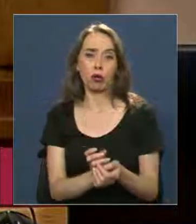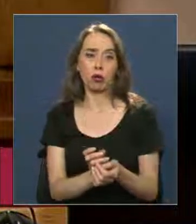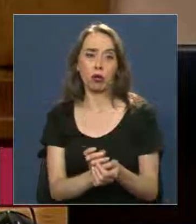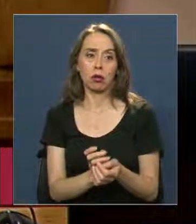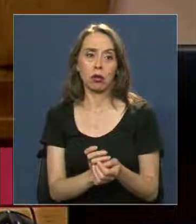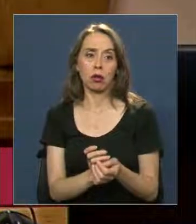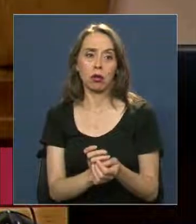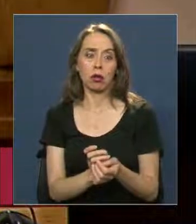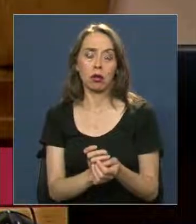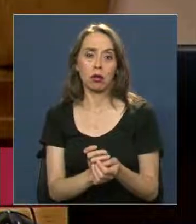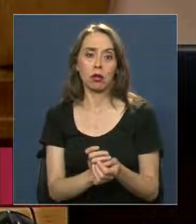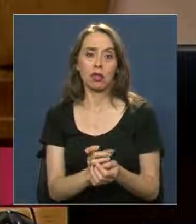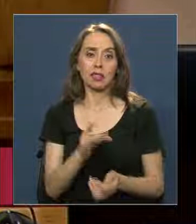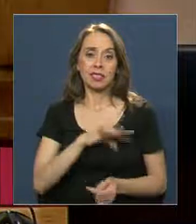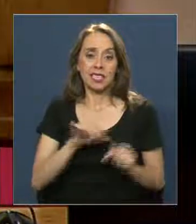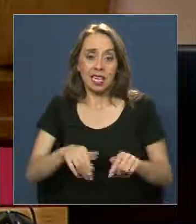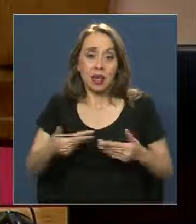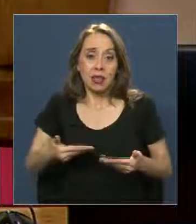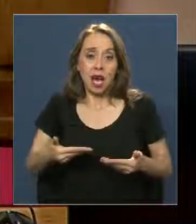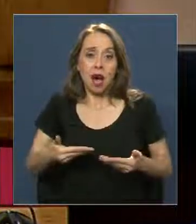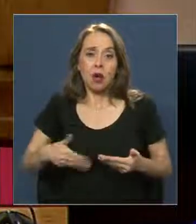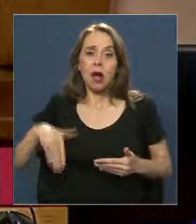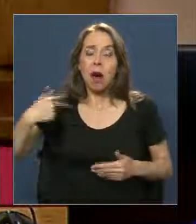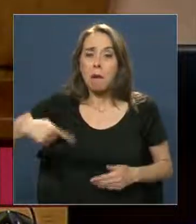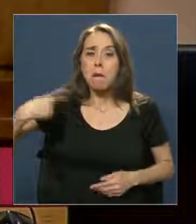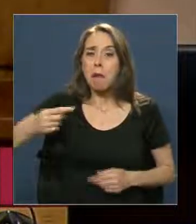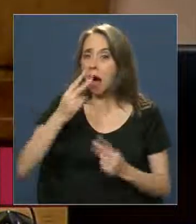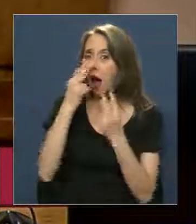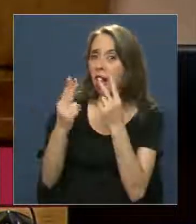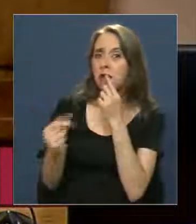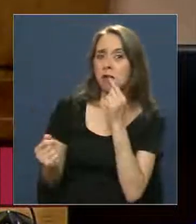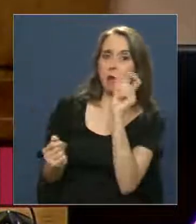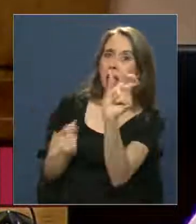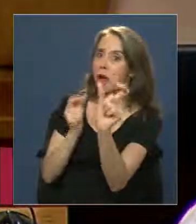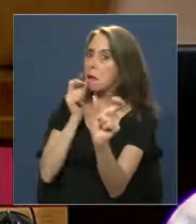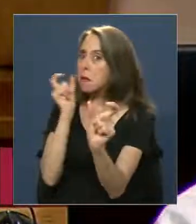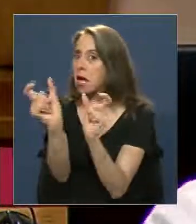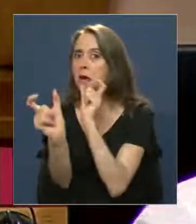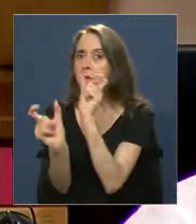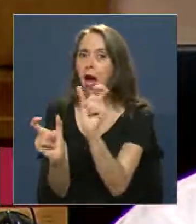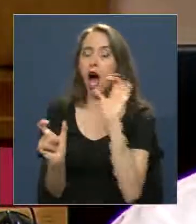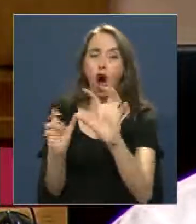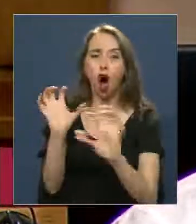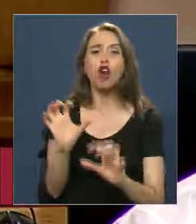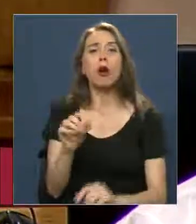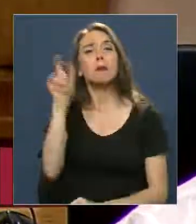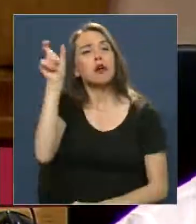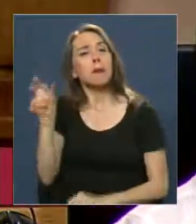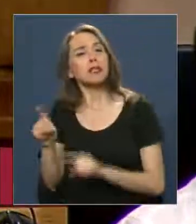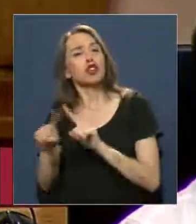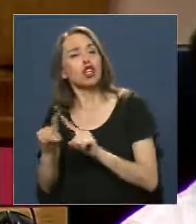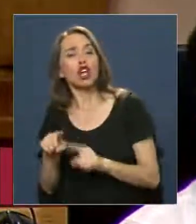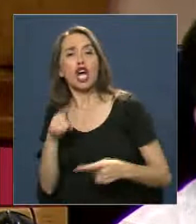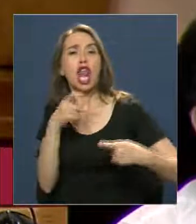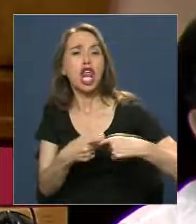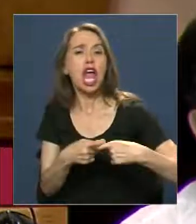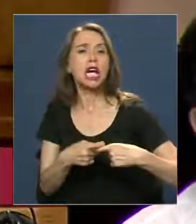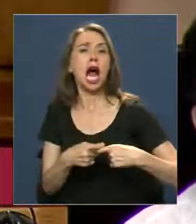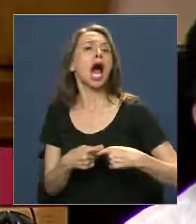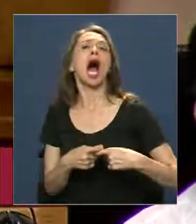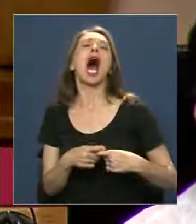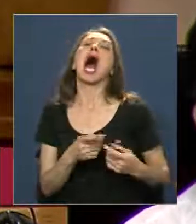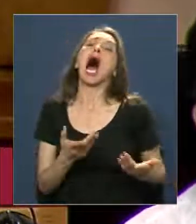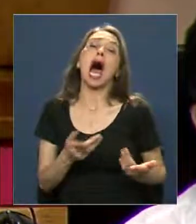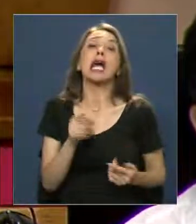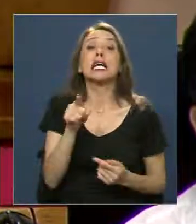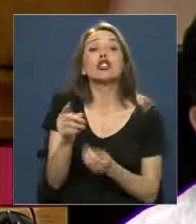hoy día, ¿no es cierto?, en el Chile hoy día son cada vez más habituales. Pero también negar, justificar, trivializar de